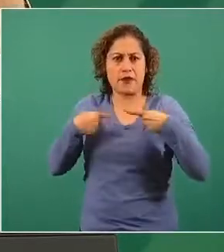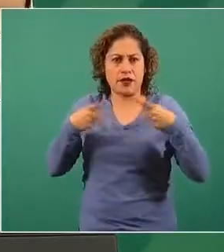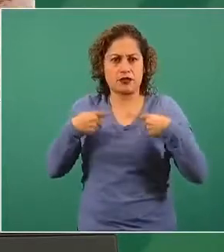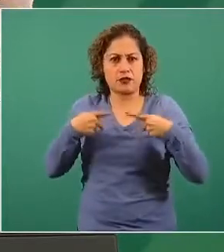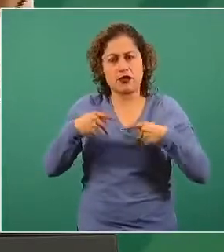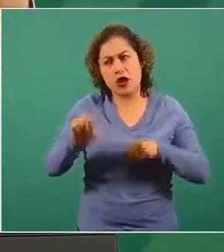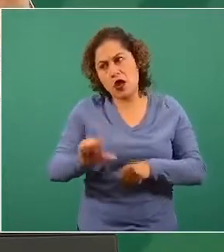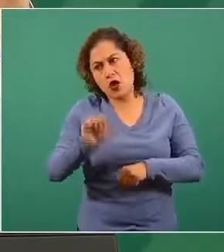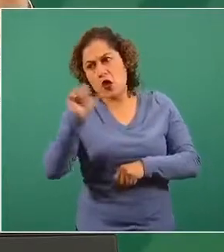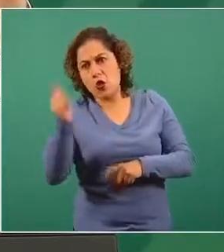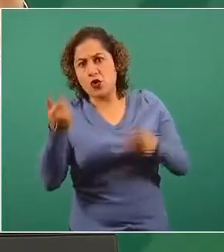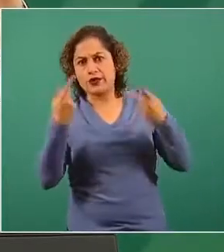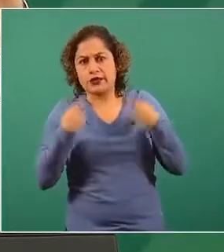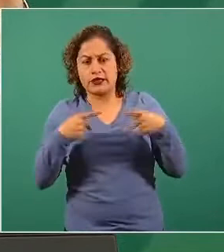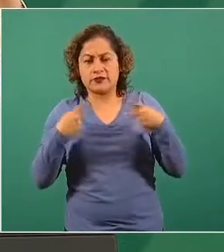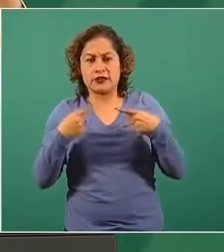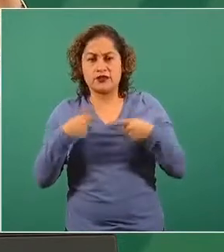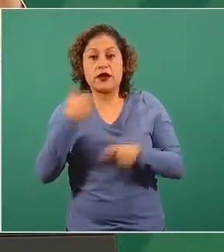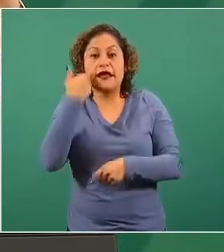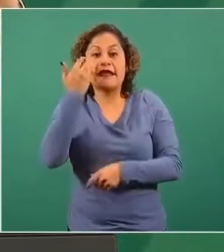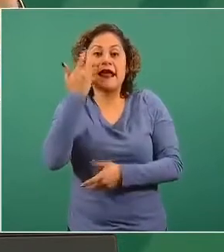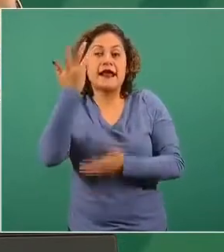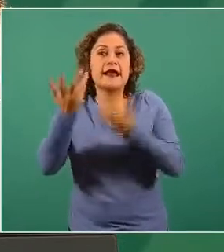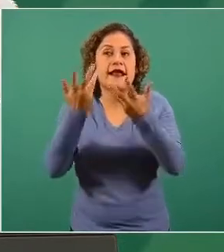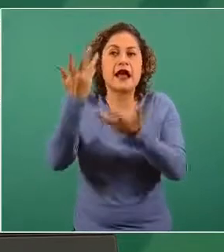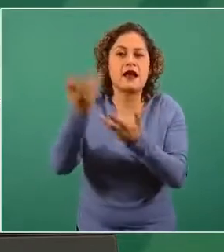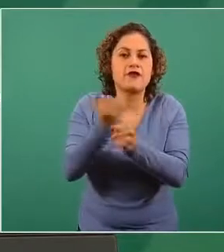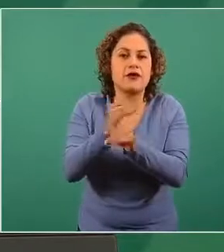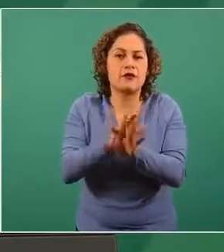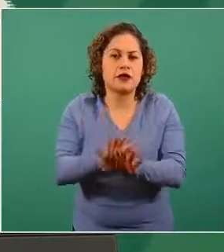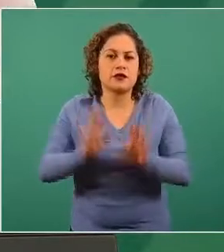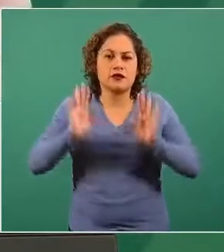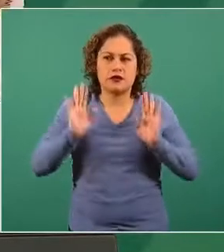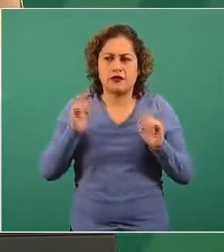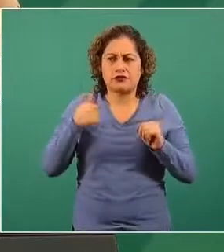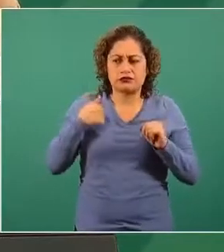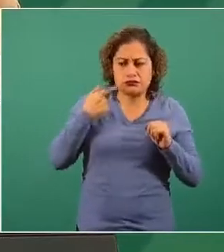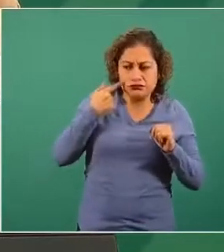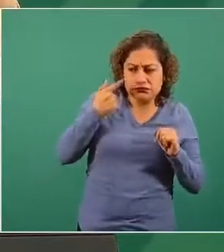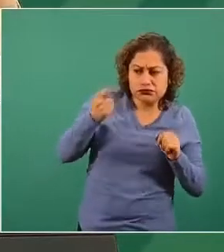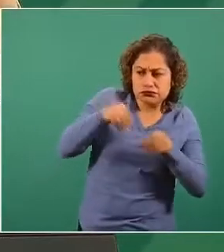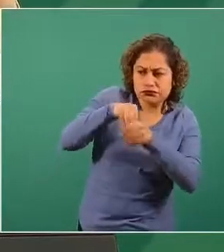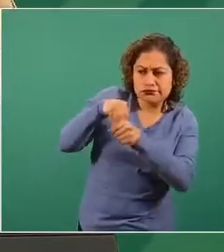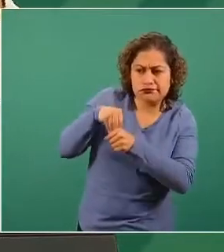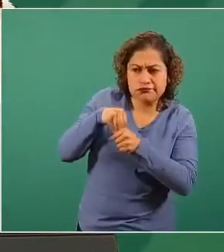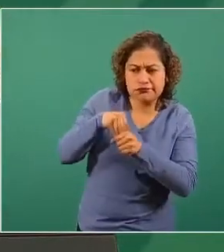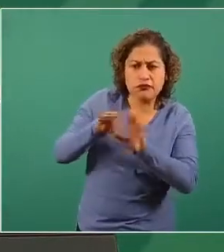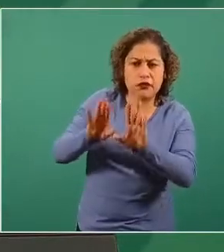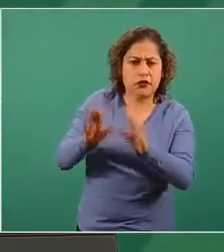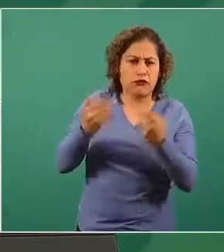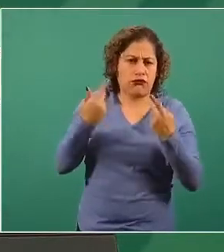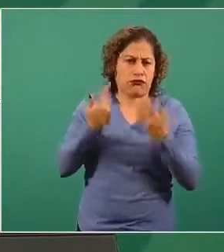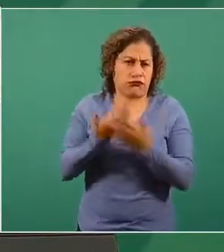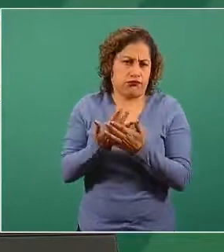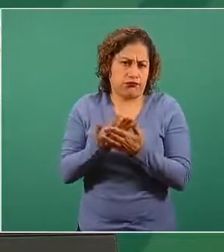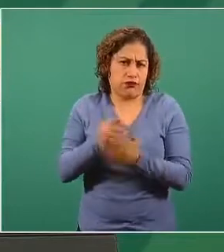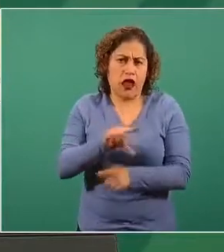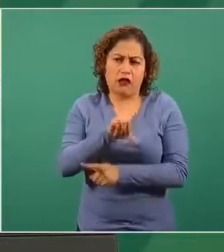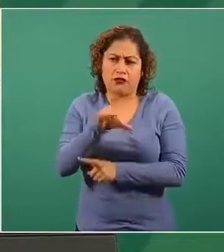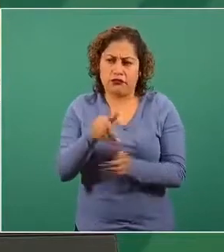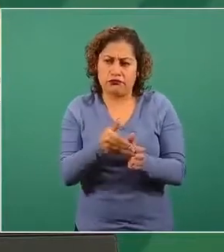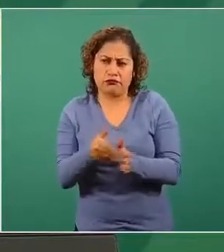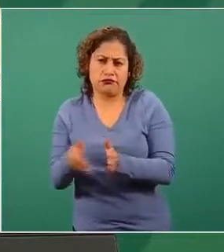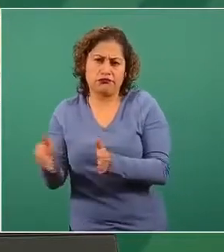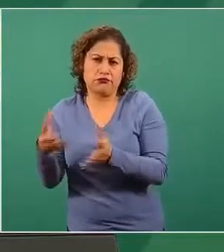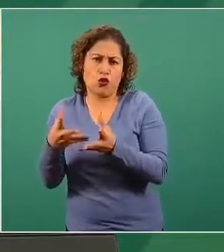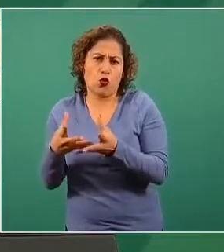otras personas queriendo solicitar información, pues puedo regresar algunas horas después, puedo regresar